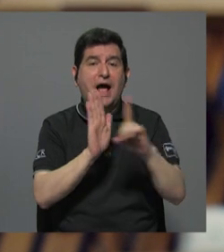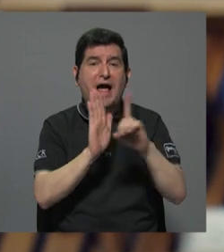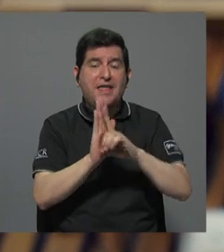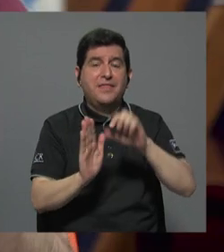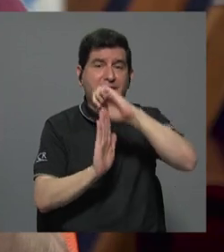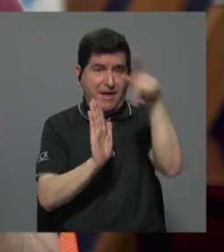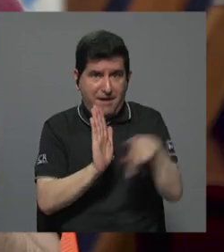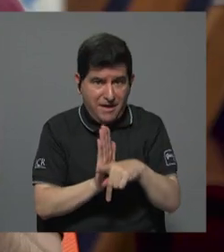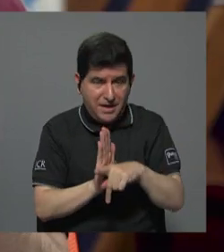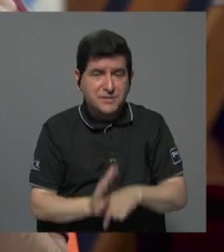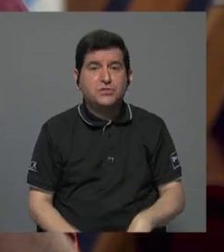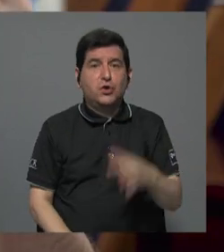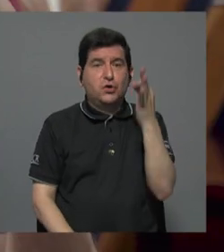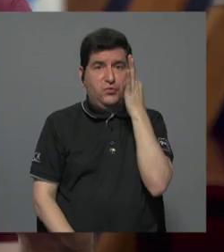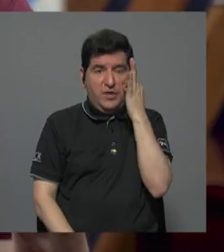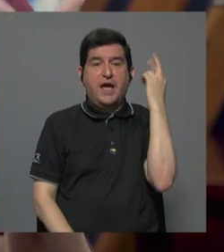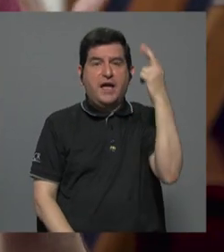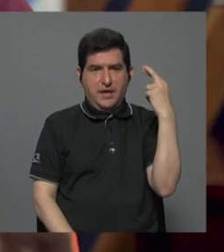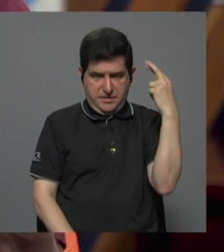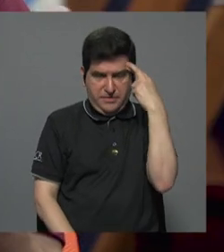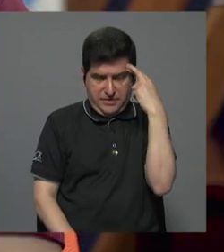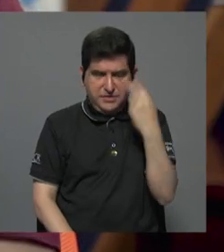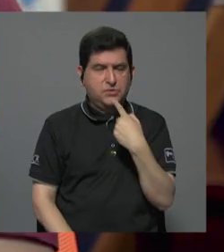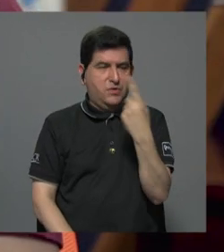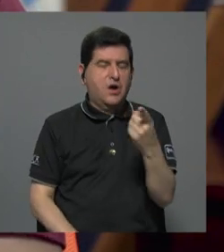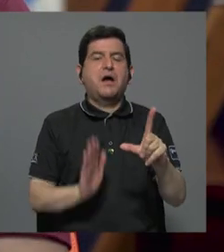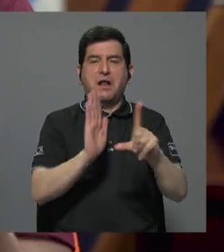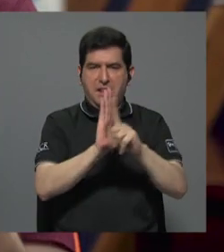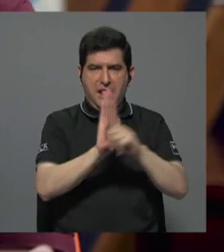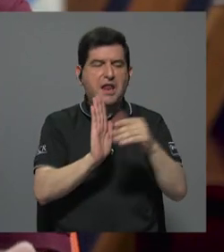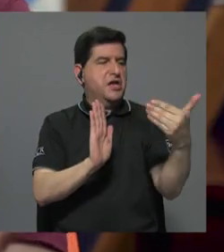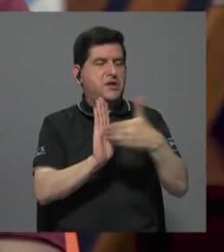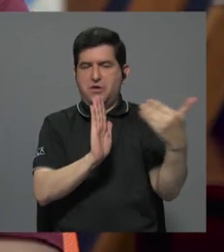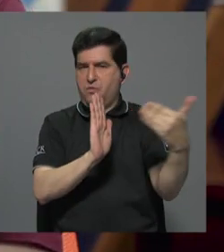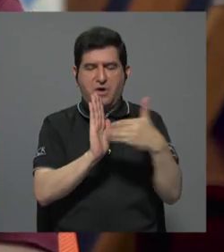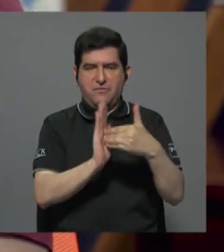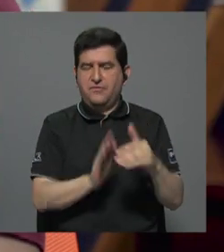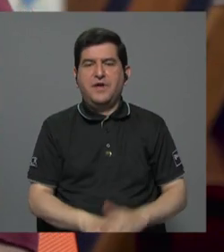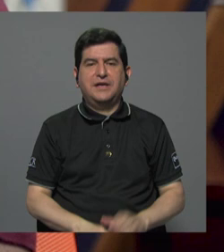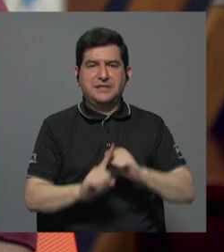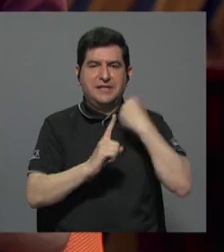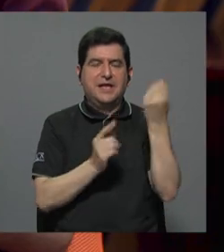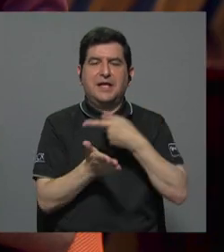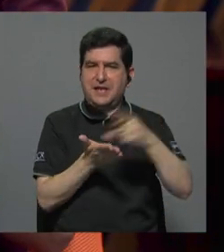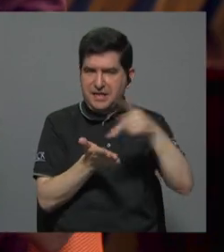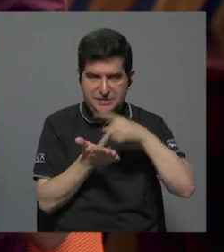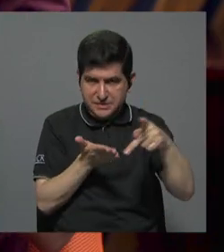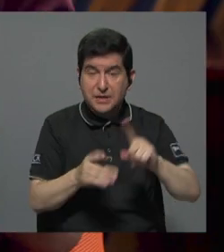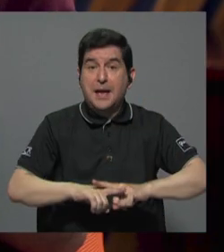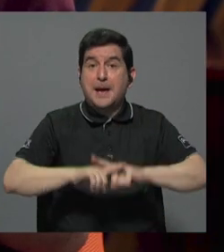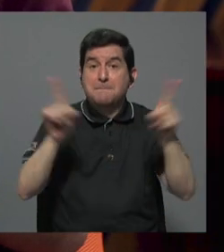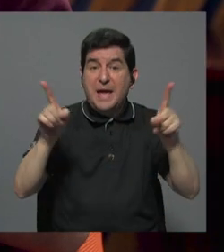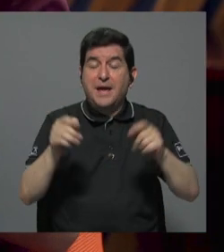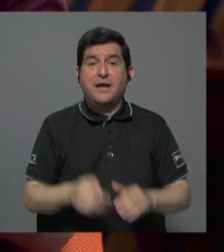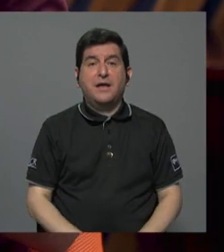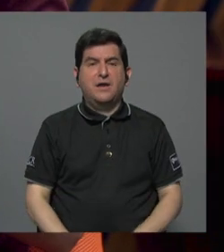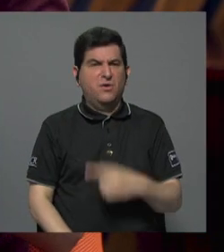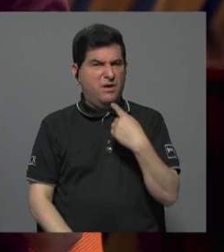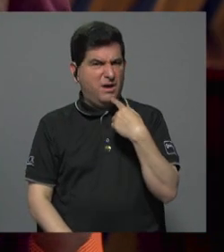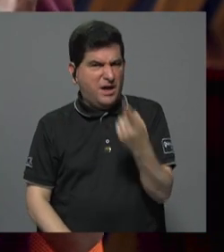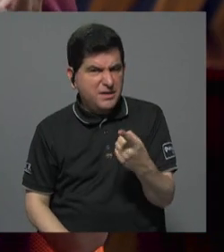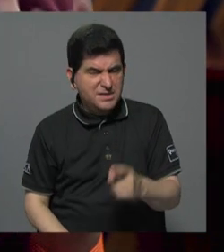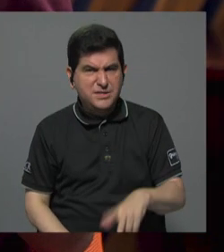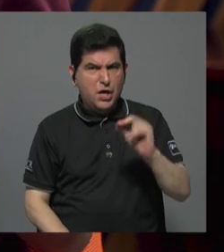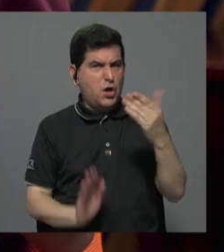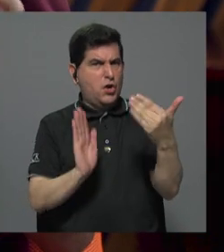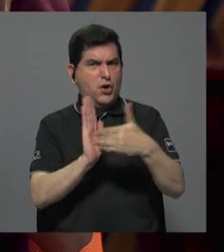constitucionales figueres llevar razón cuando dice que la ley no afectaría las condiciones salariales pero de ahí a decir que